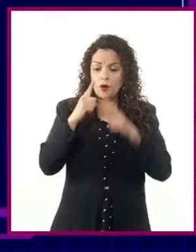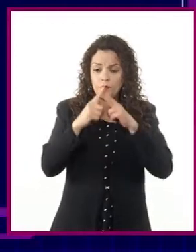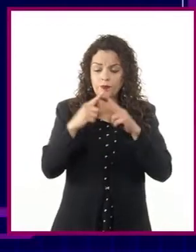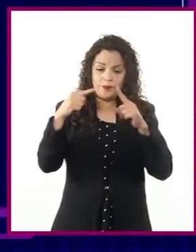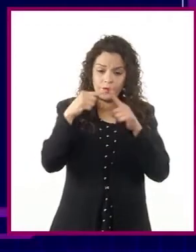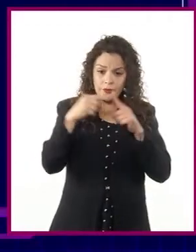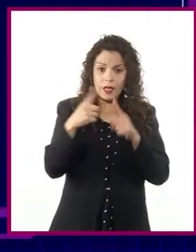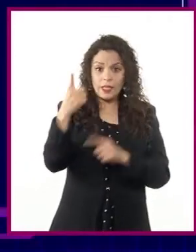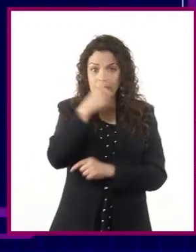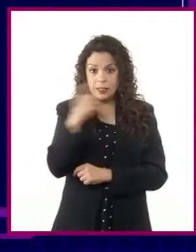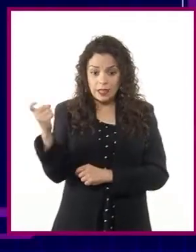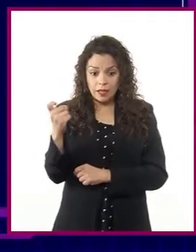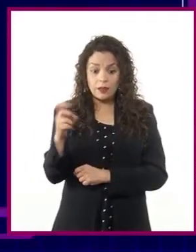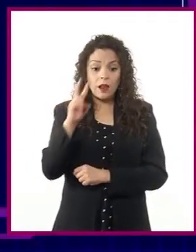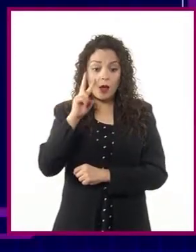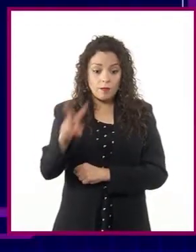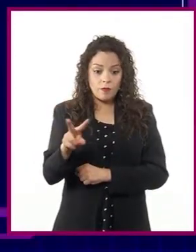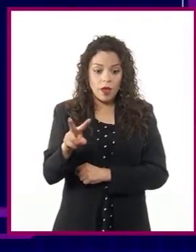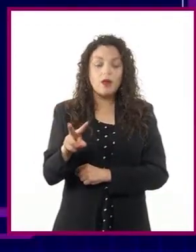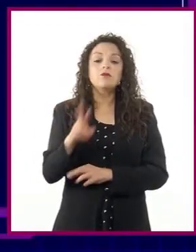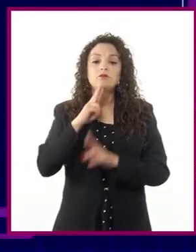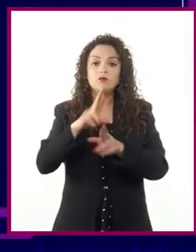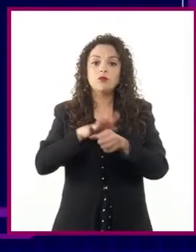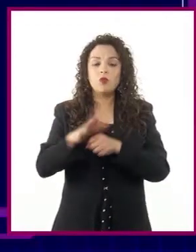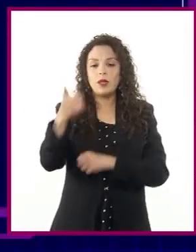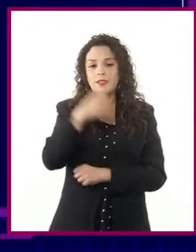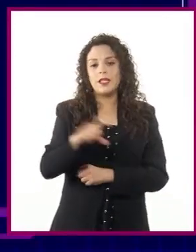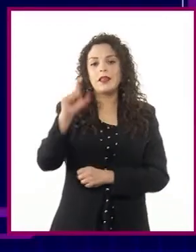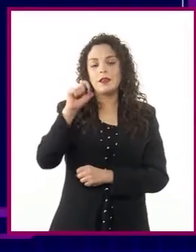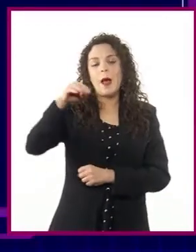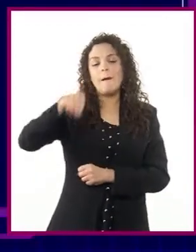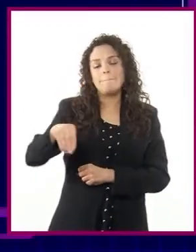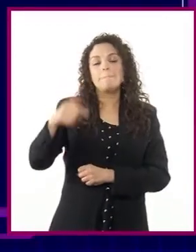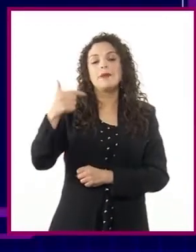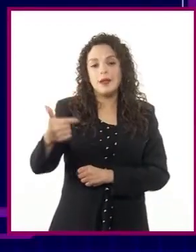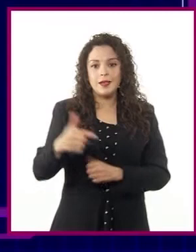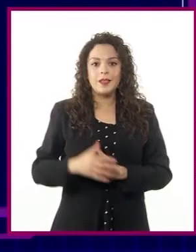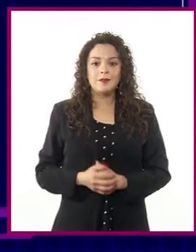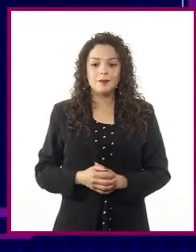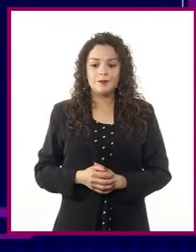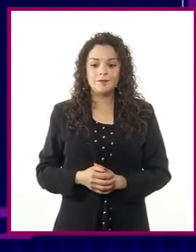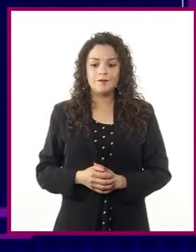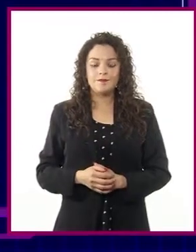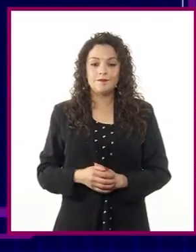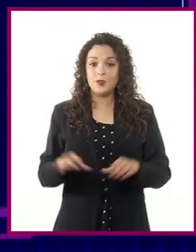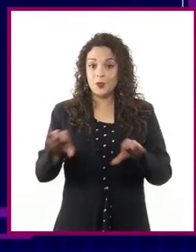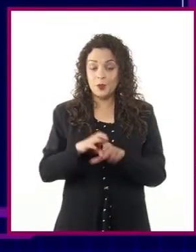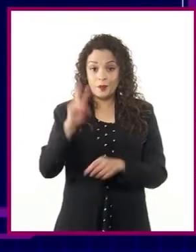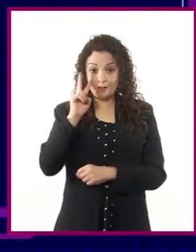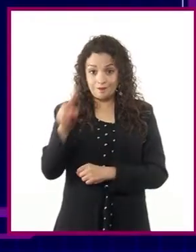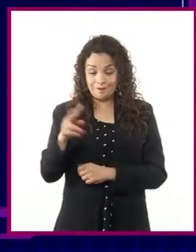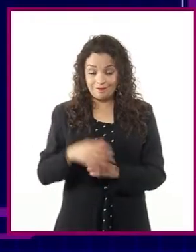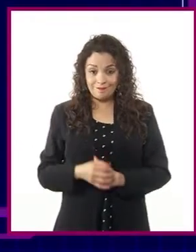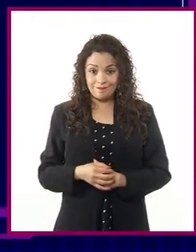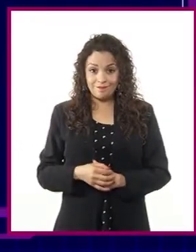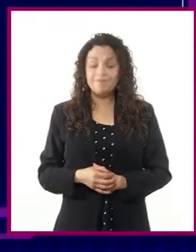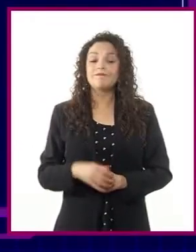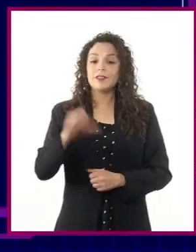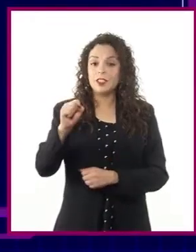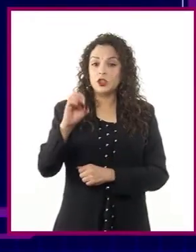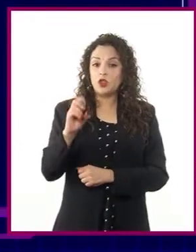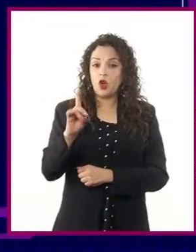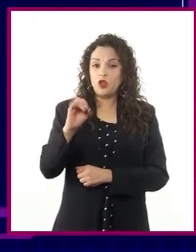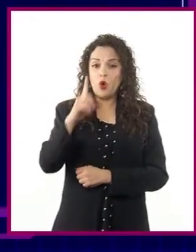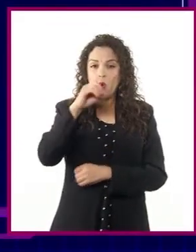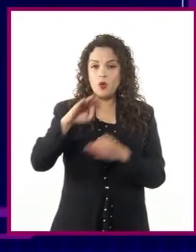ellas, eso equivale a 120 miligramos. ¿Te parece que la cantidad de sodio en una